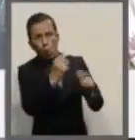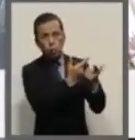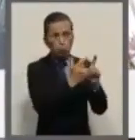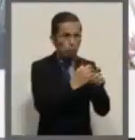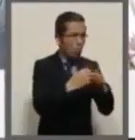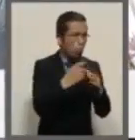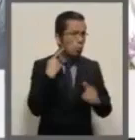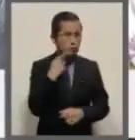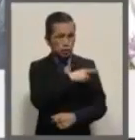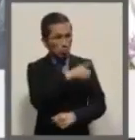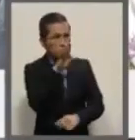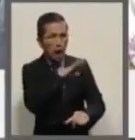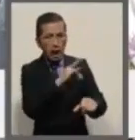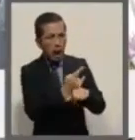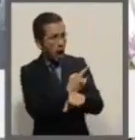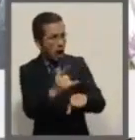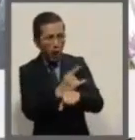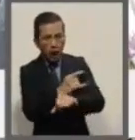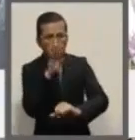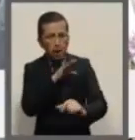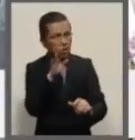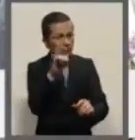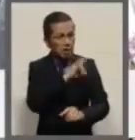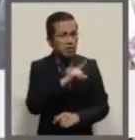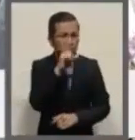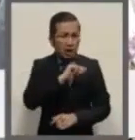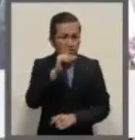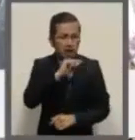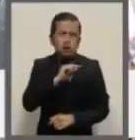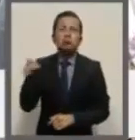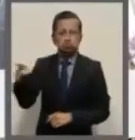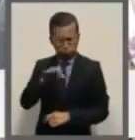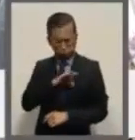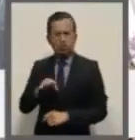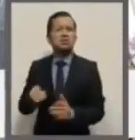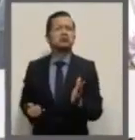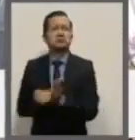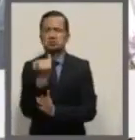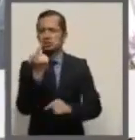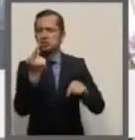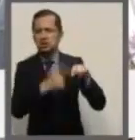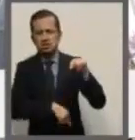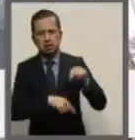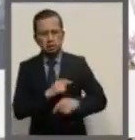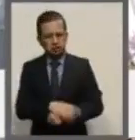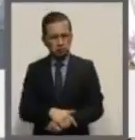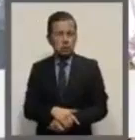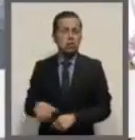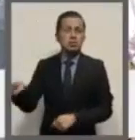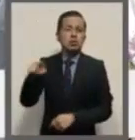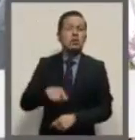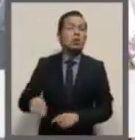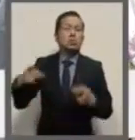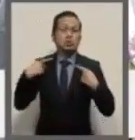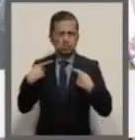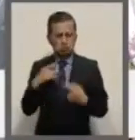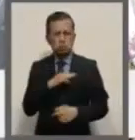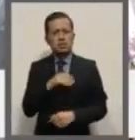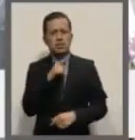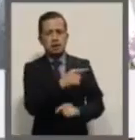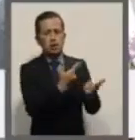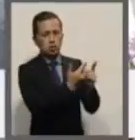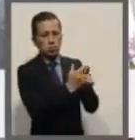expectativas o son ineficaces en su gestión. Es claro que los ciudadanos castigan o premian a los partidos